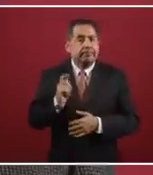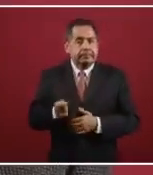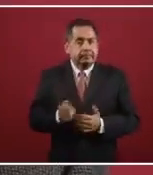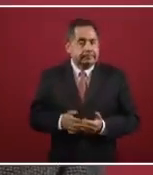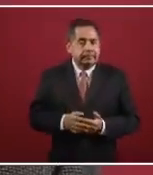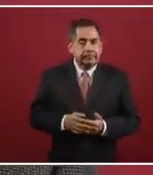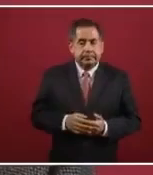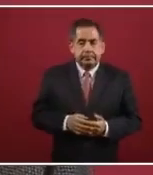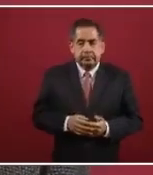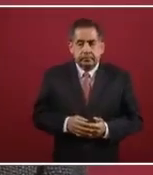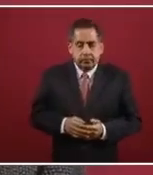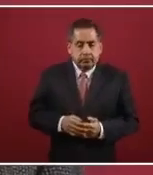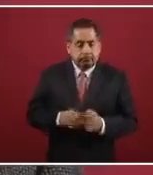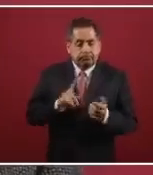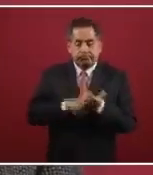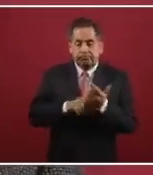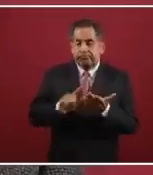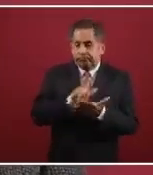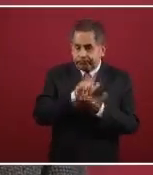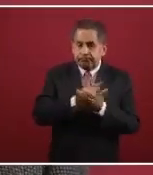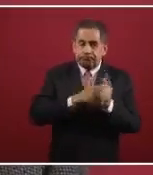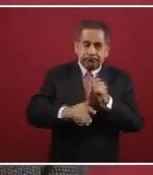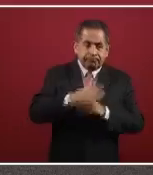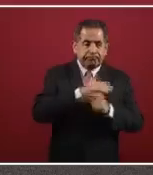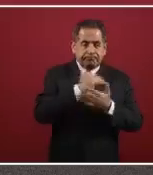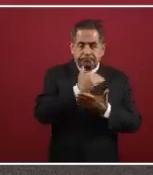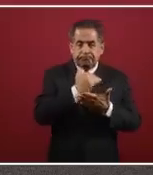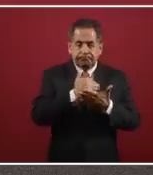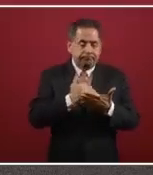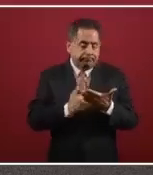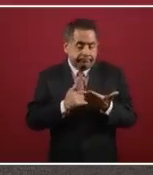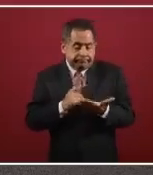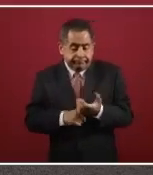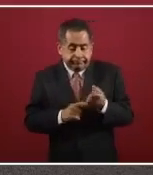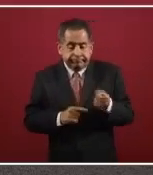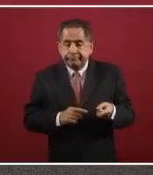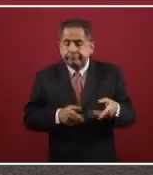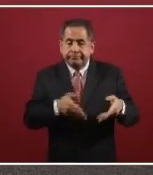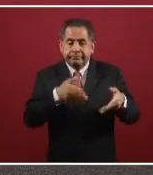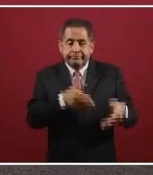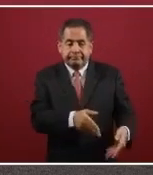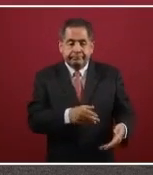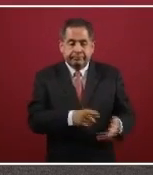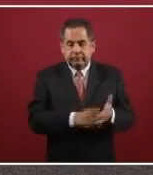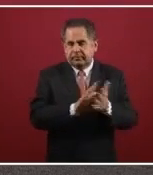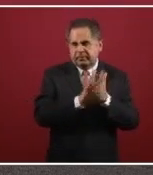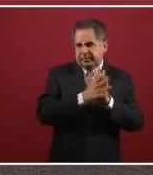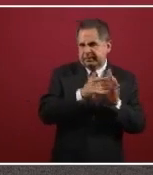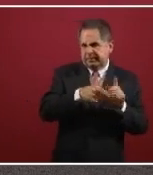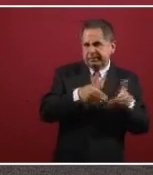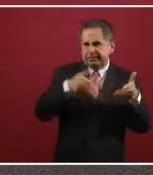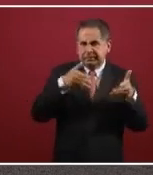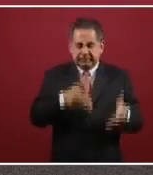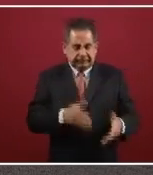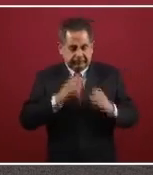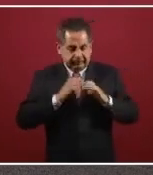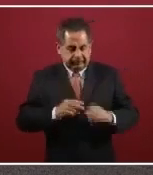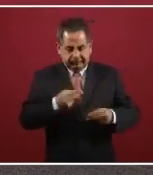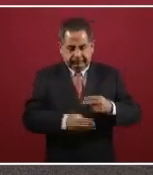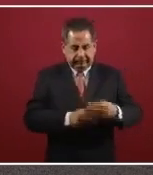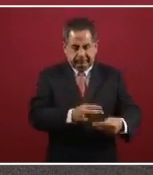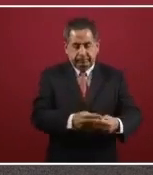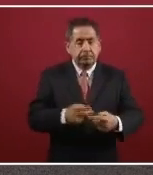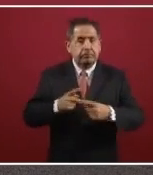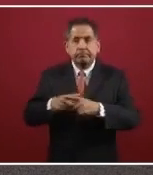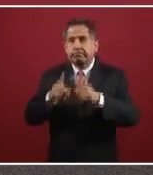desarrollo del contexto y la presencia de este tipo de prácticas, particularmente por la delincuencia organizada, es sumamente